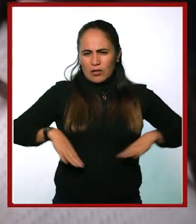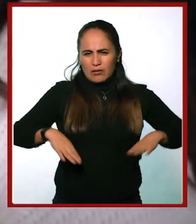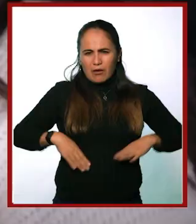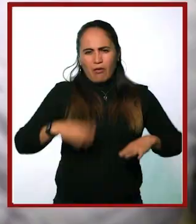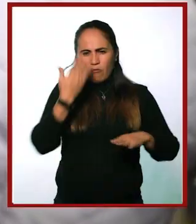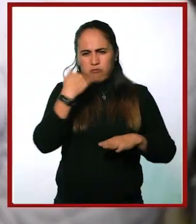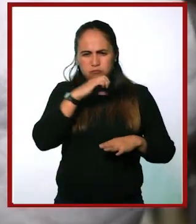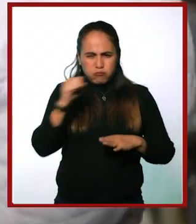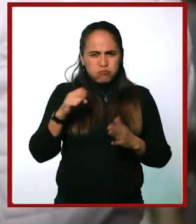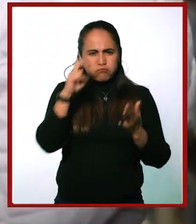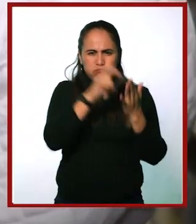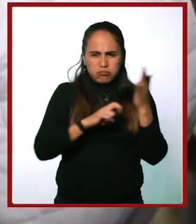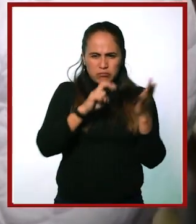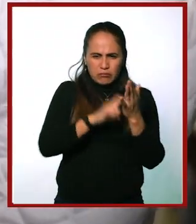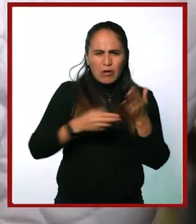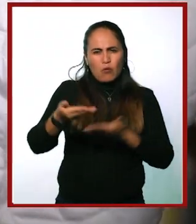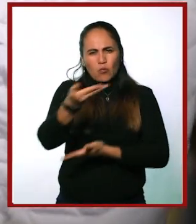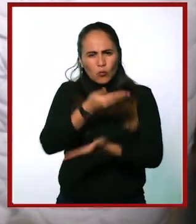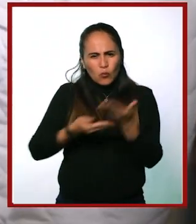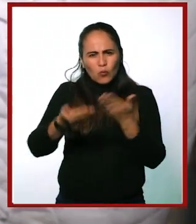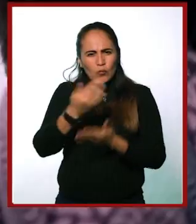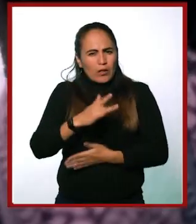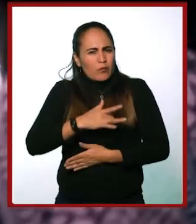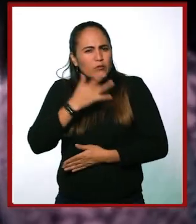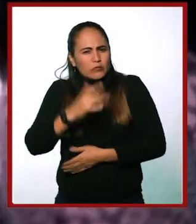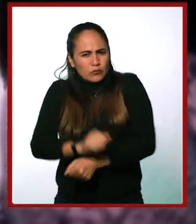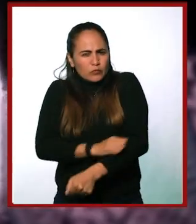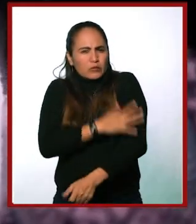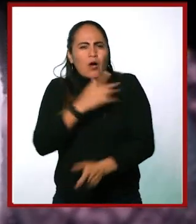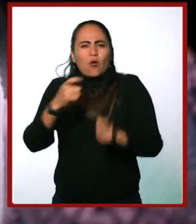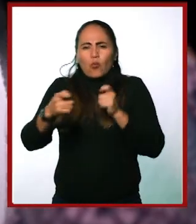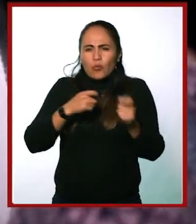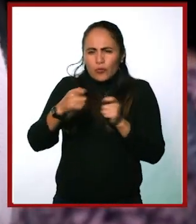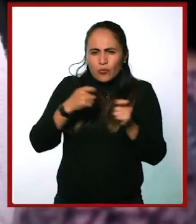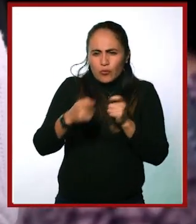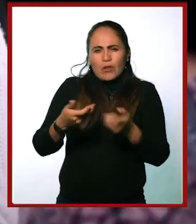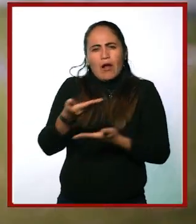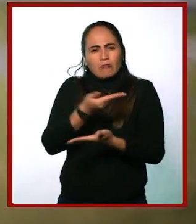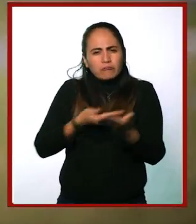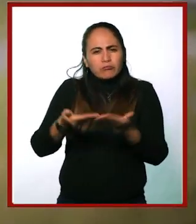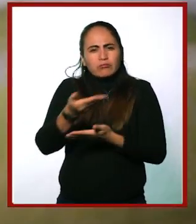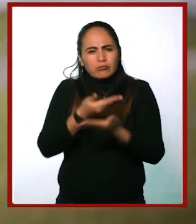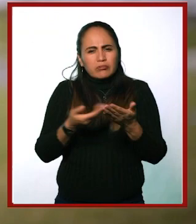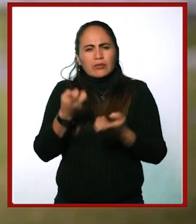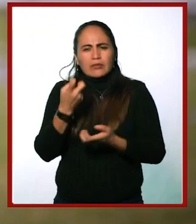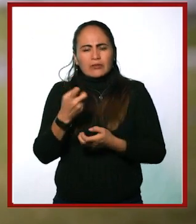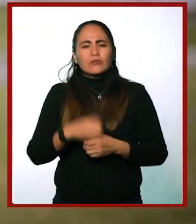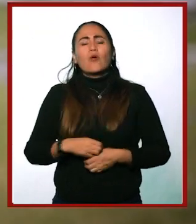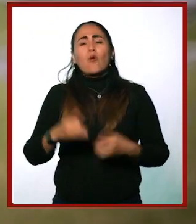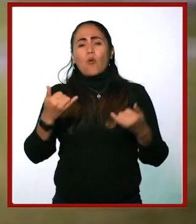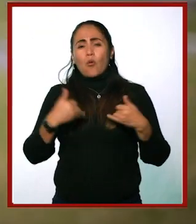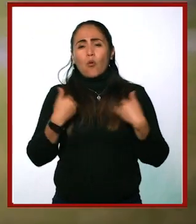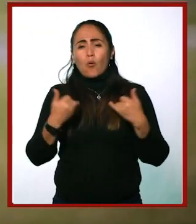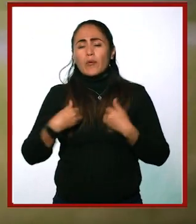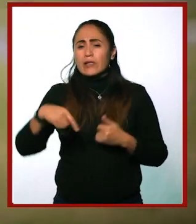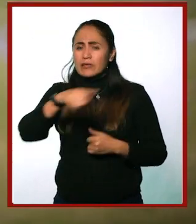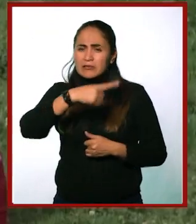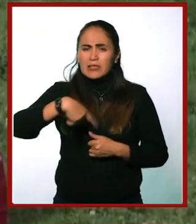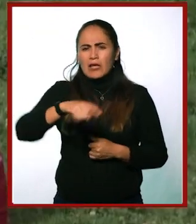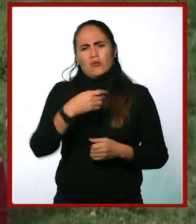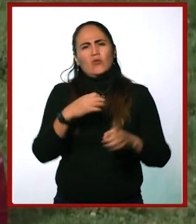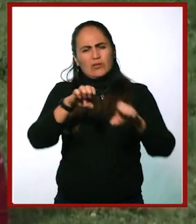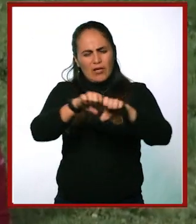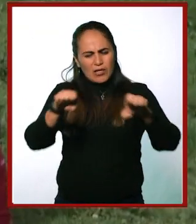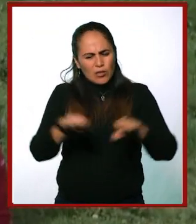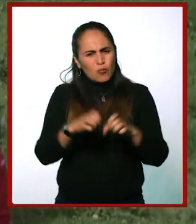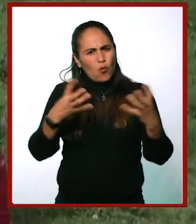tiene que fortalecer habilidades socioafectivas. La escuela tiene que permitir generar que los jóvenes se planteen